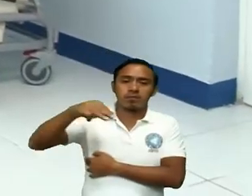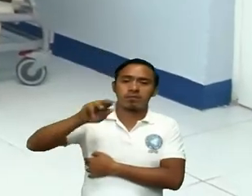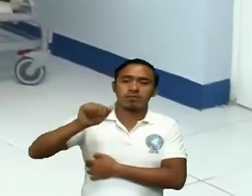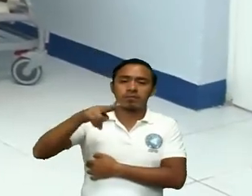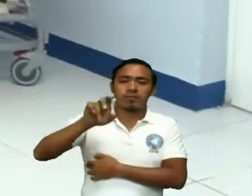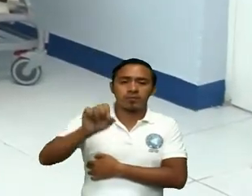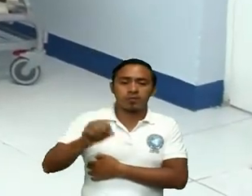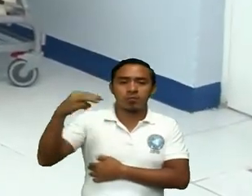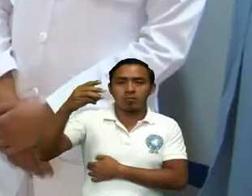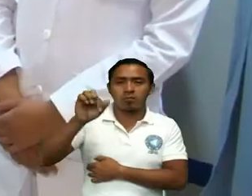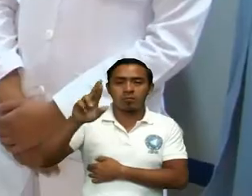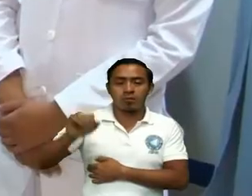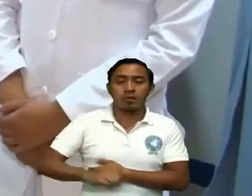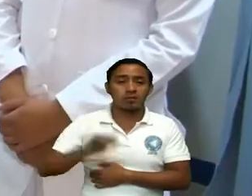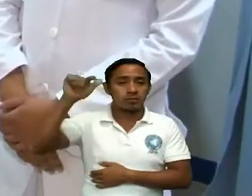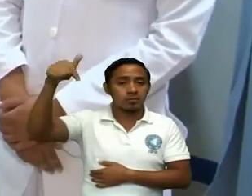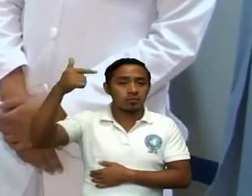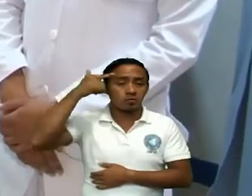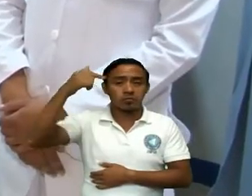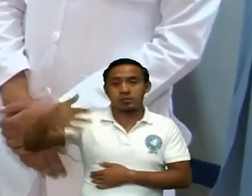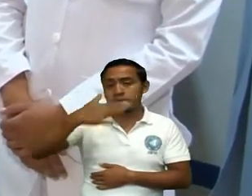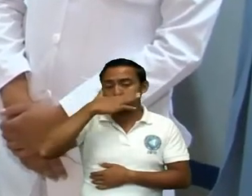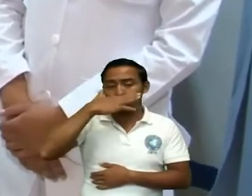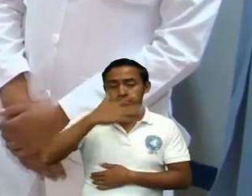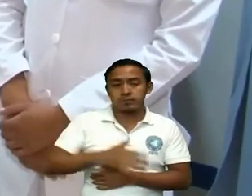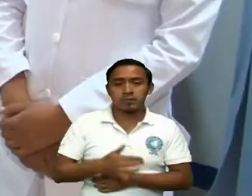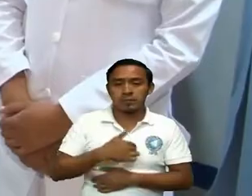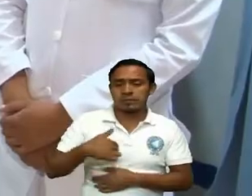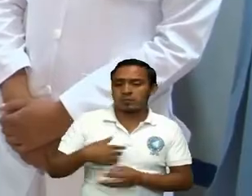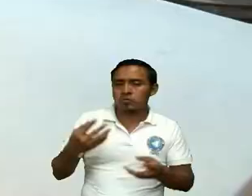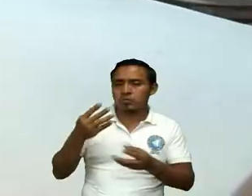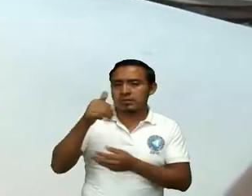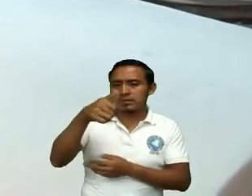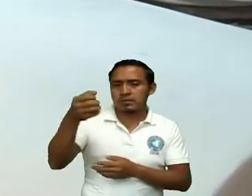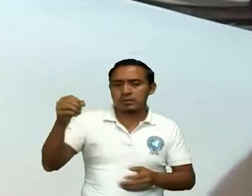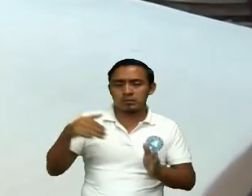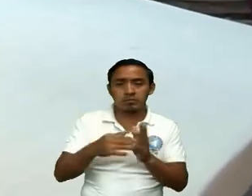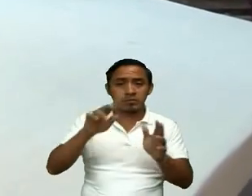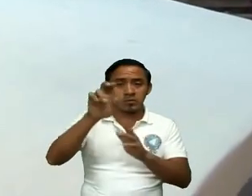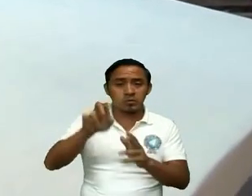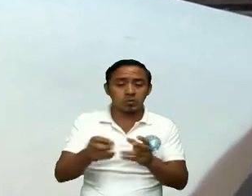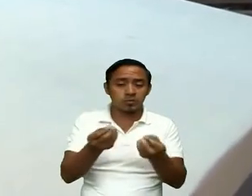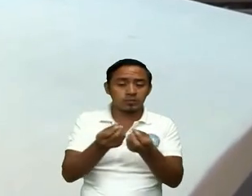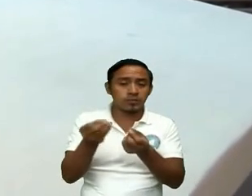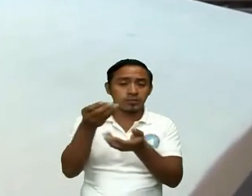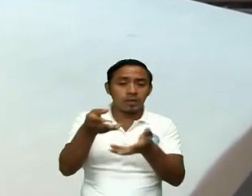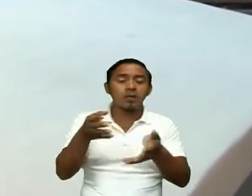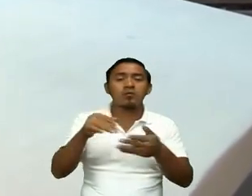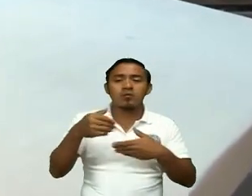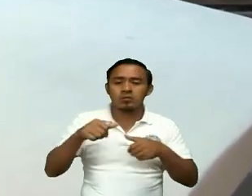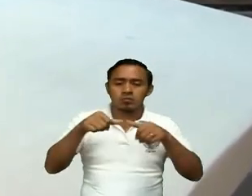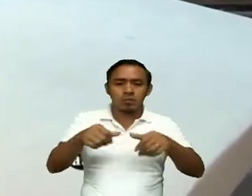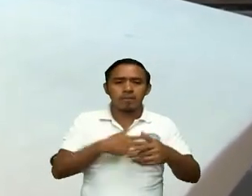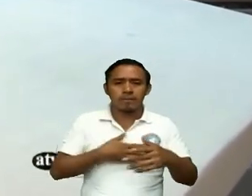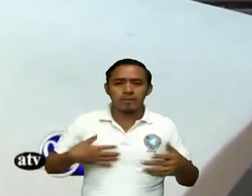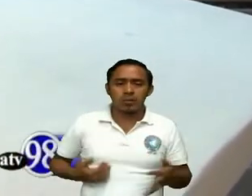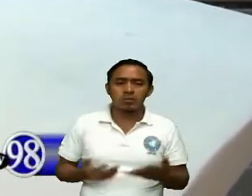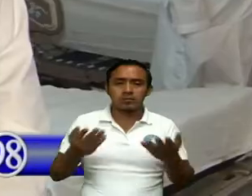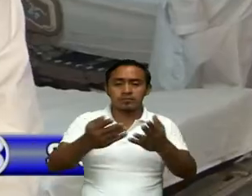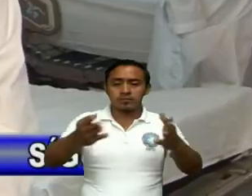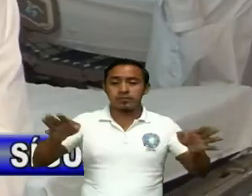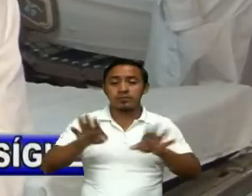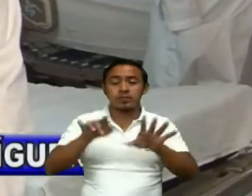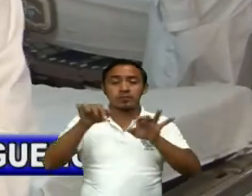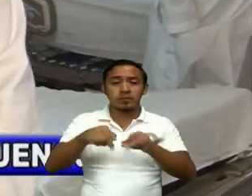el Gobierno de Reconciliación y Unidad Nacional invirtió 600.000 córdobas, con el propósito de continuar mejorando el bloque